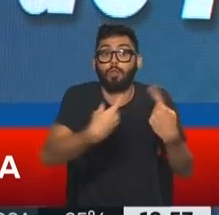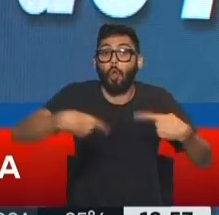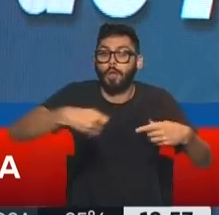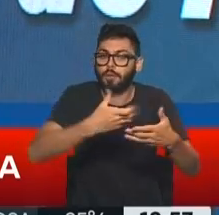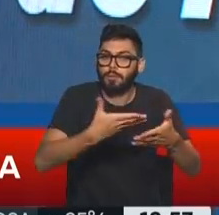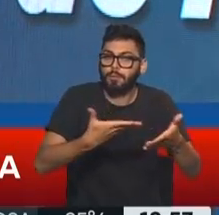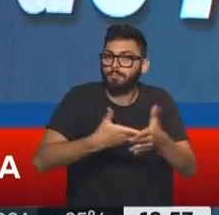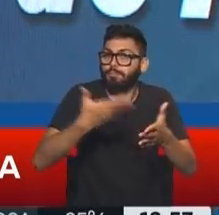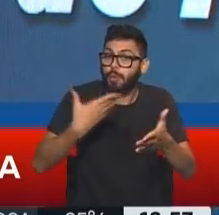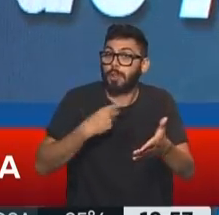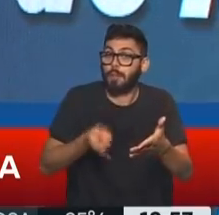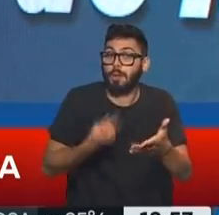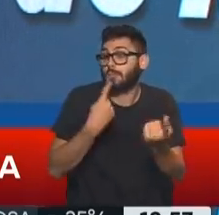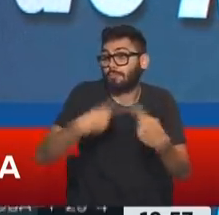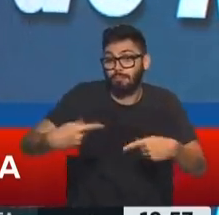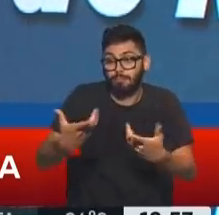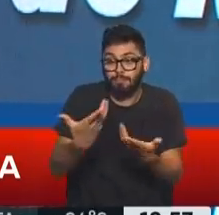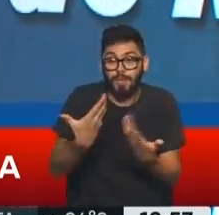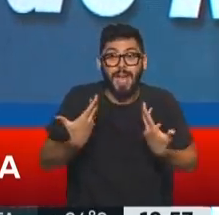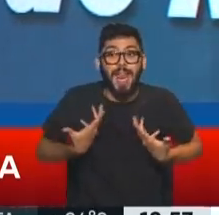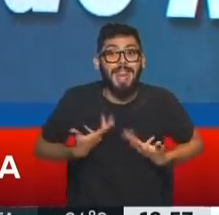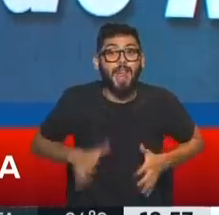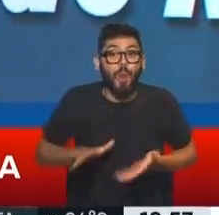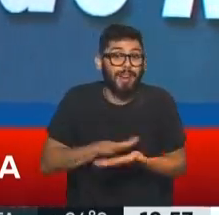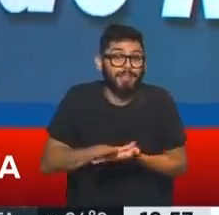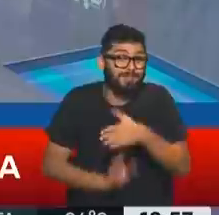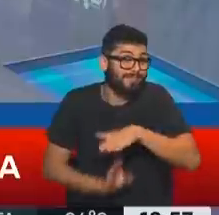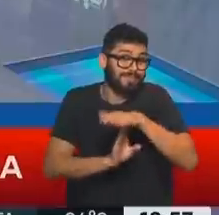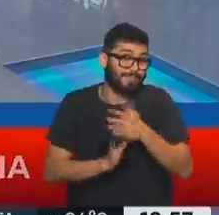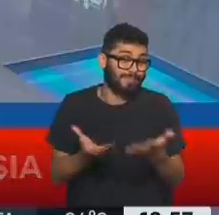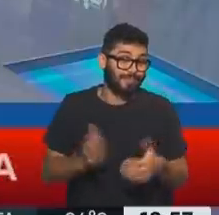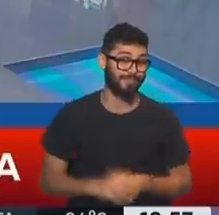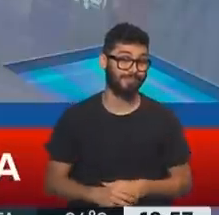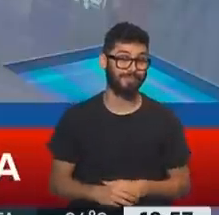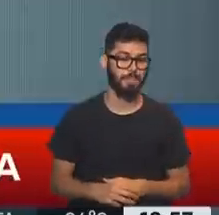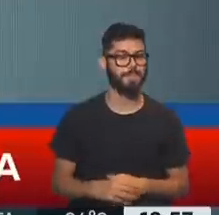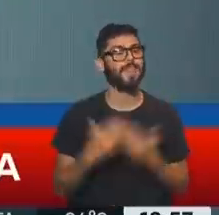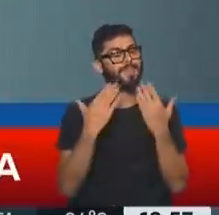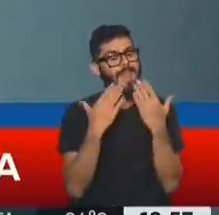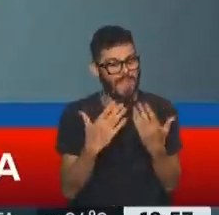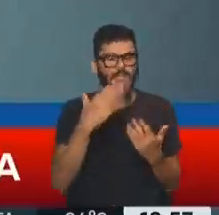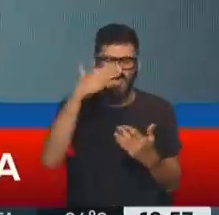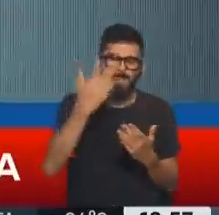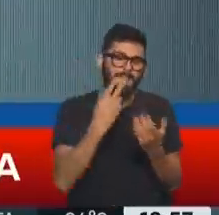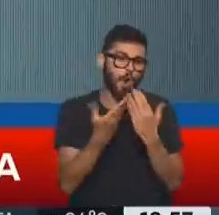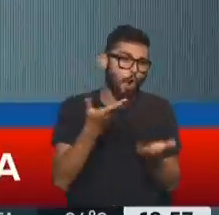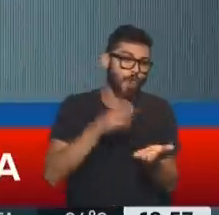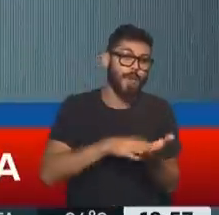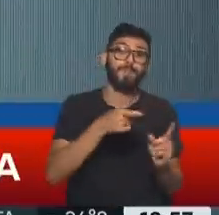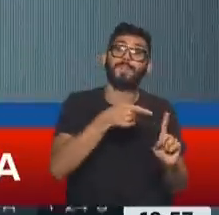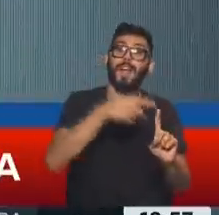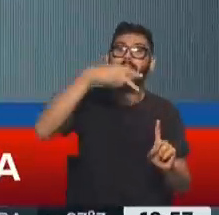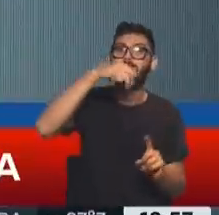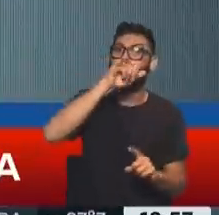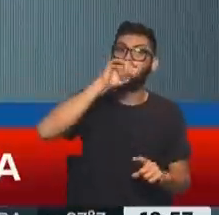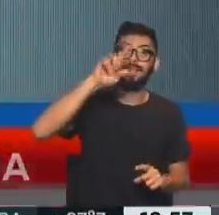los europeos de recursos naturales esenciales para la vida la volveremos a hablar de esto gracias nazarena los magno con la mirada